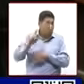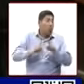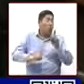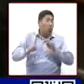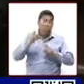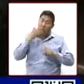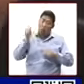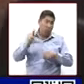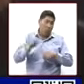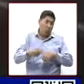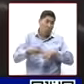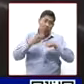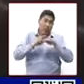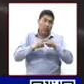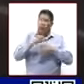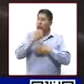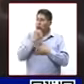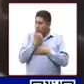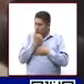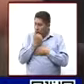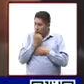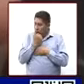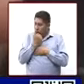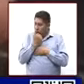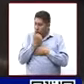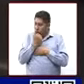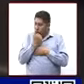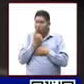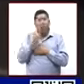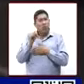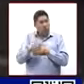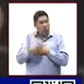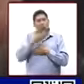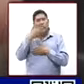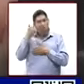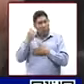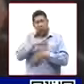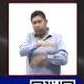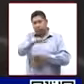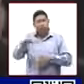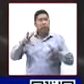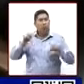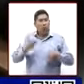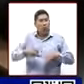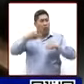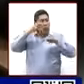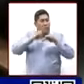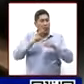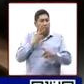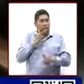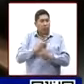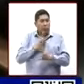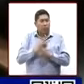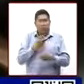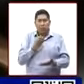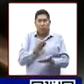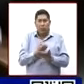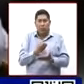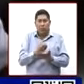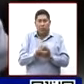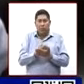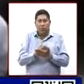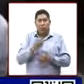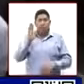Ciudadana, Enrique Urquidi, ha señalado que por supuesto no debe existir ningún incremento salarial en la Cámara porque se debe cuidar la economía.